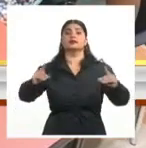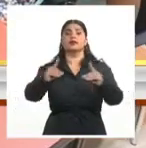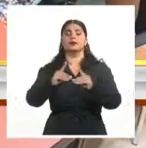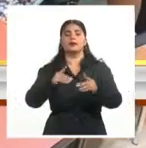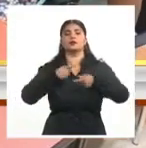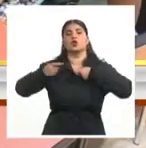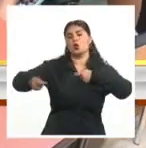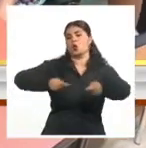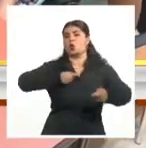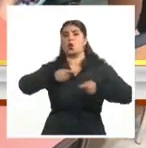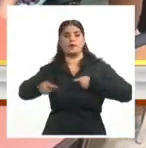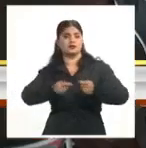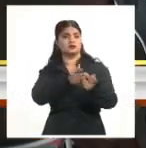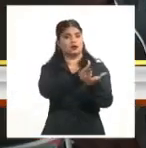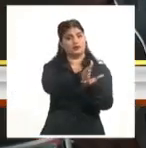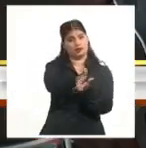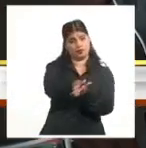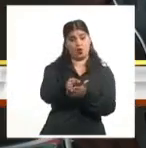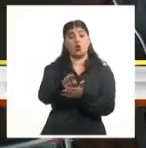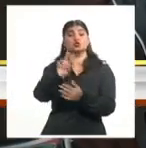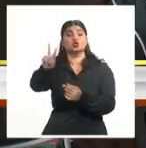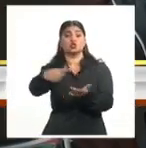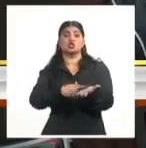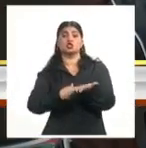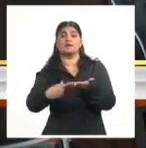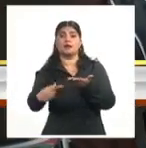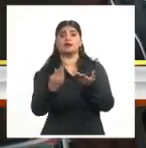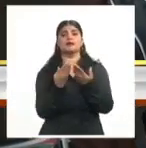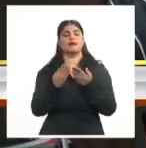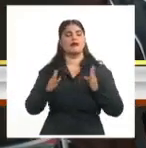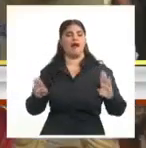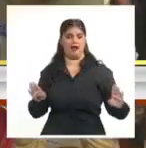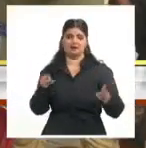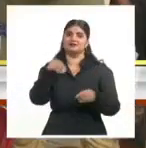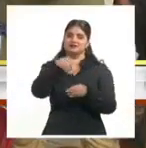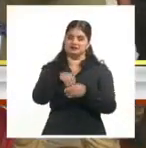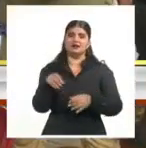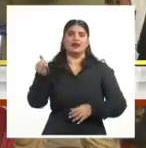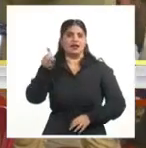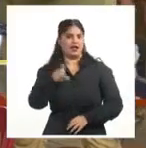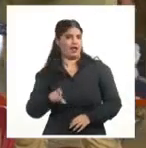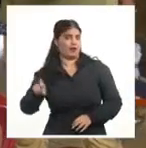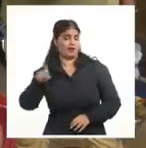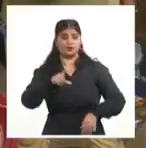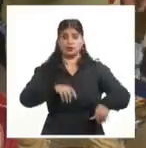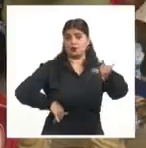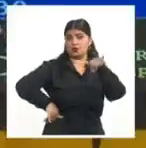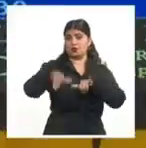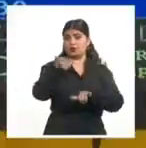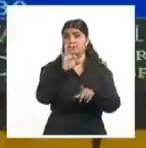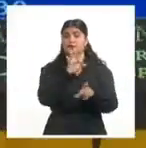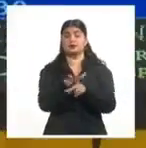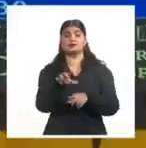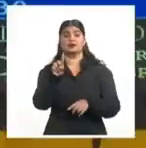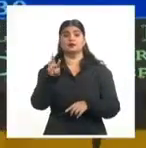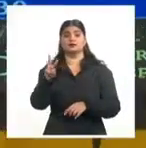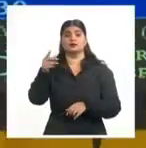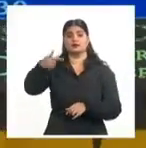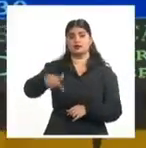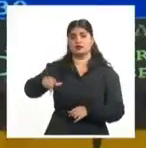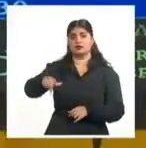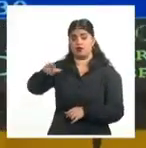Fly Always, que opera desde hace 2 semanas en el recinto ferial de esta ciudad. Los vuelos comenzarán el próximo 13 de julio y